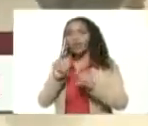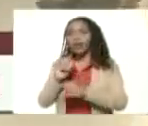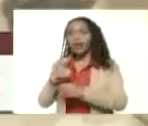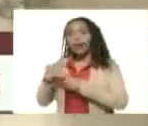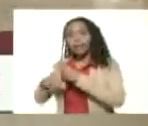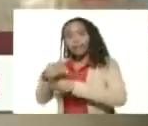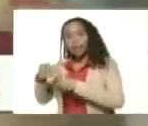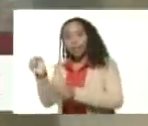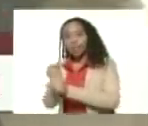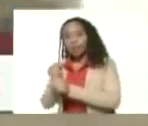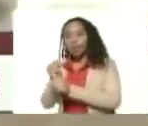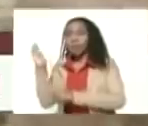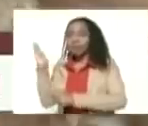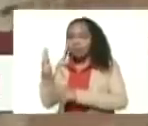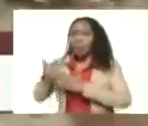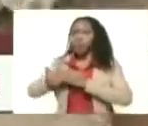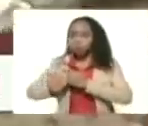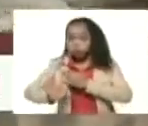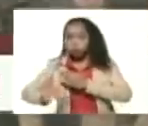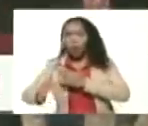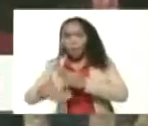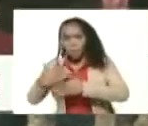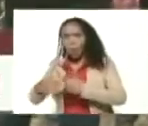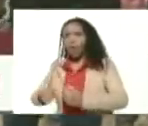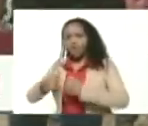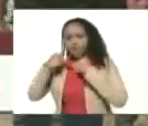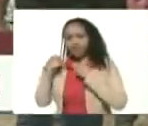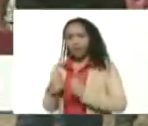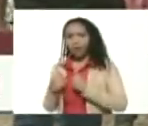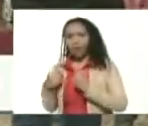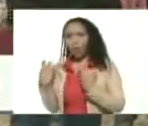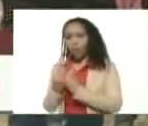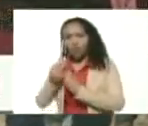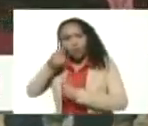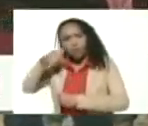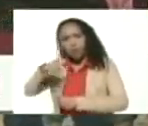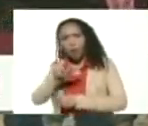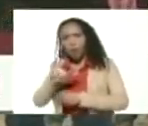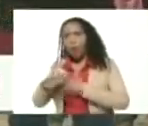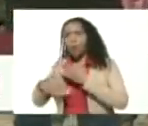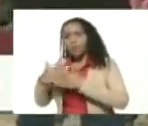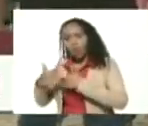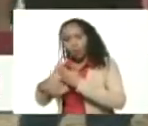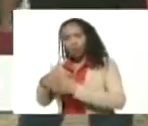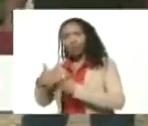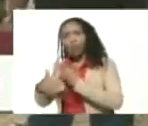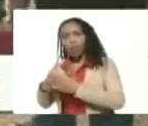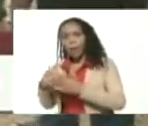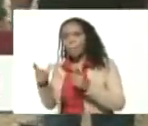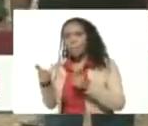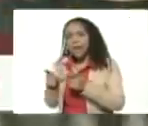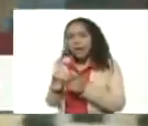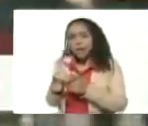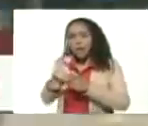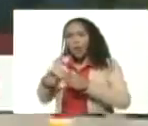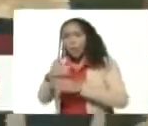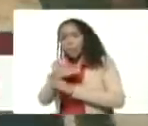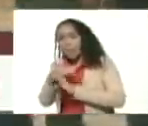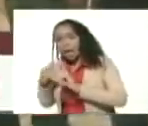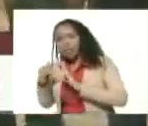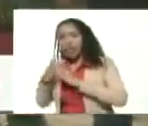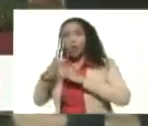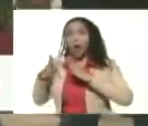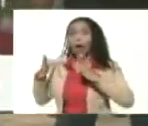gestión. Hemos venido avanzando a paso firme junto a nuestro pueblo, junto a los productores, pequeños, medianos,